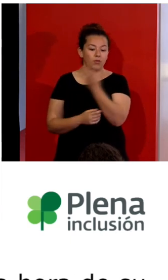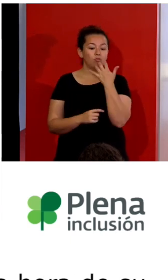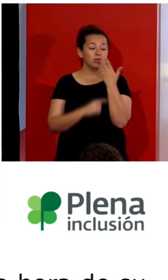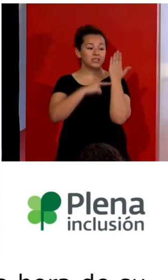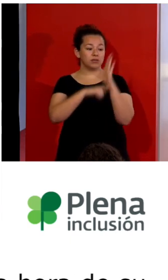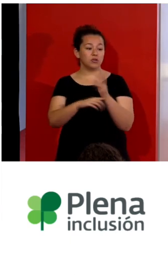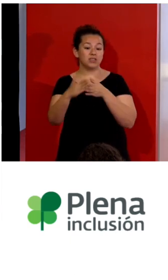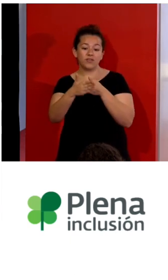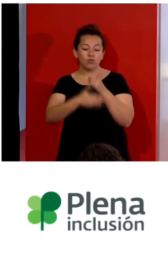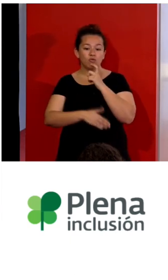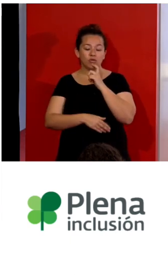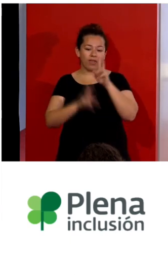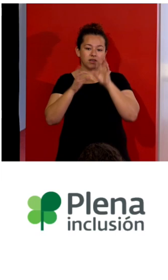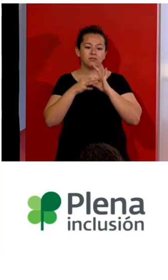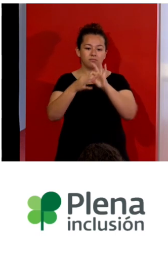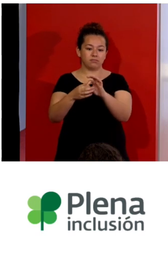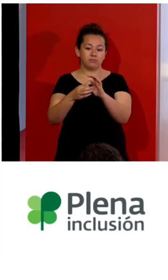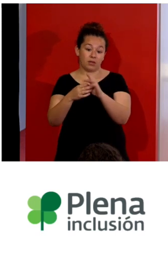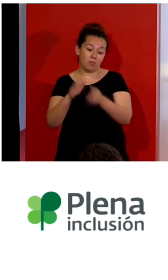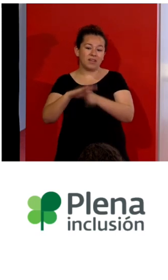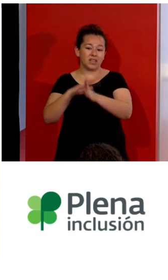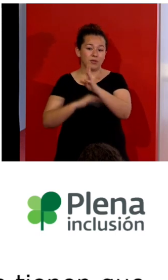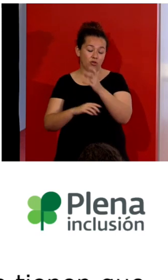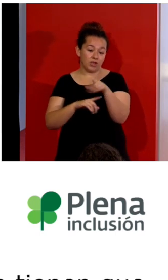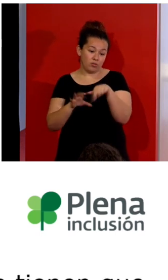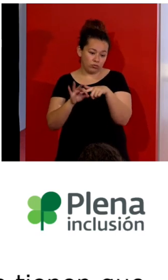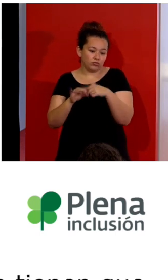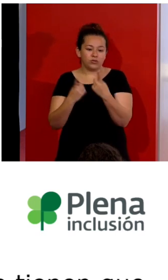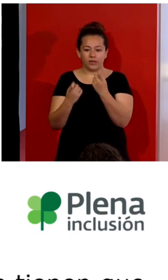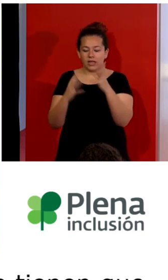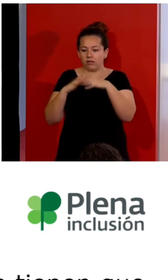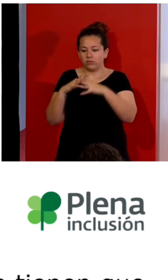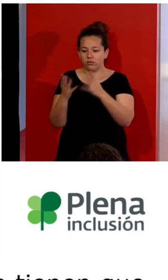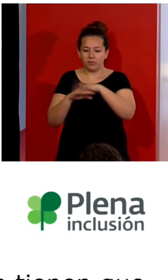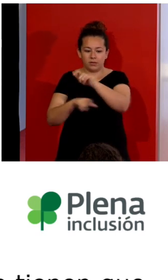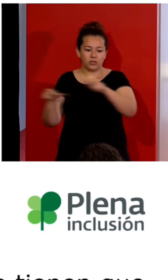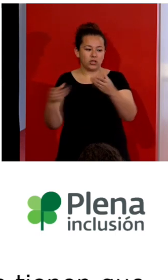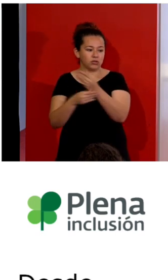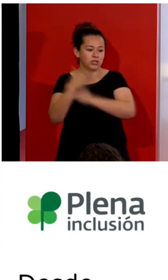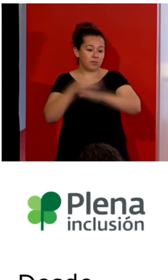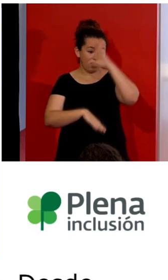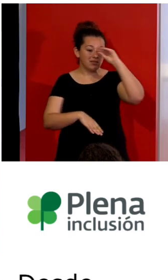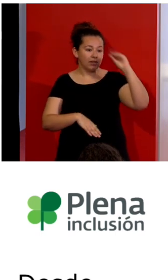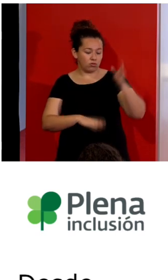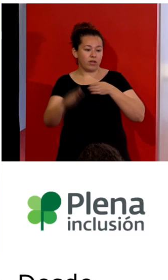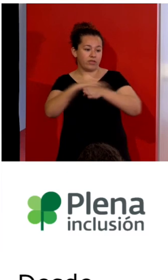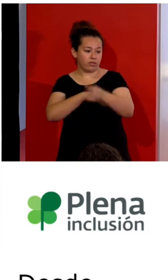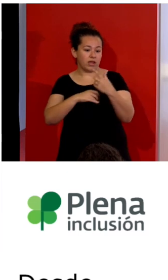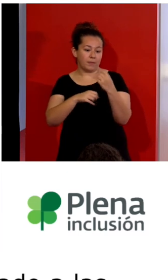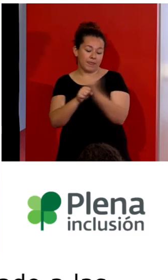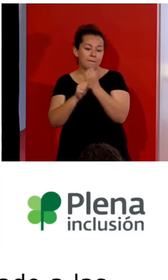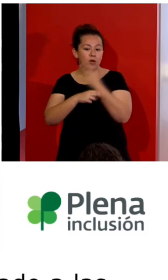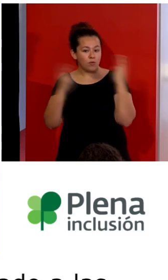de dificultades que tienen que ver con el mantenimiento del puesto, pues desde luego la falta de un apoyo estructurado a las personas con discapacidad intelectual que acceden a un empleo